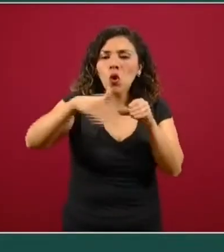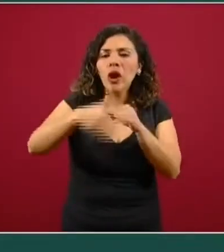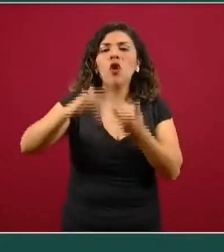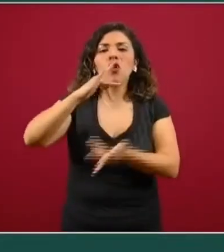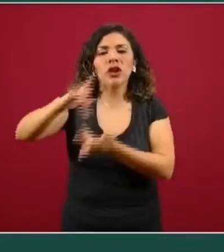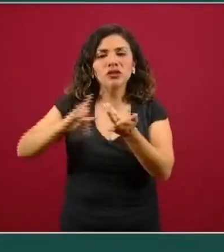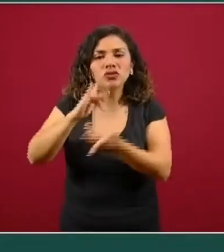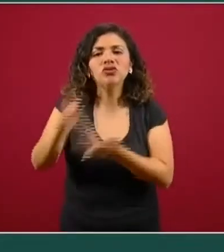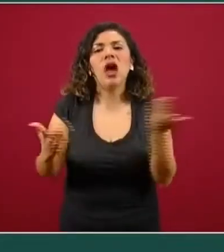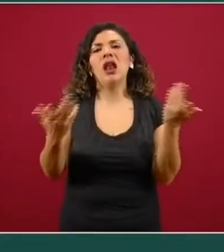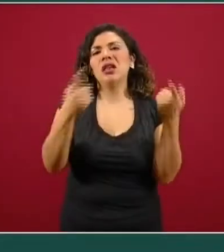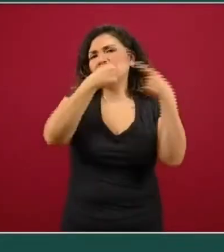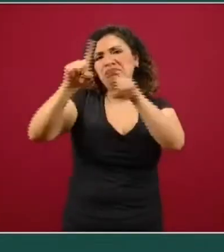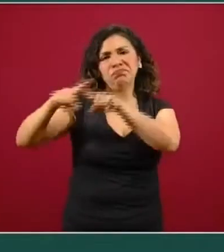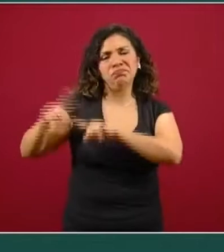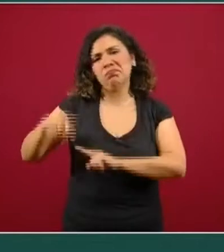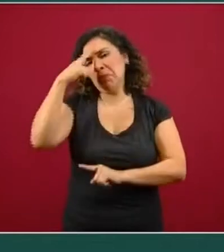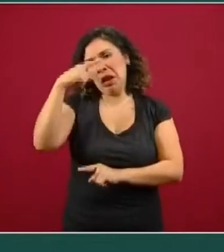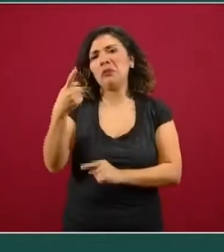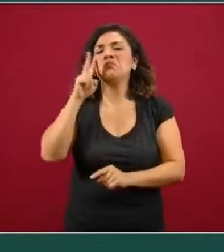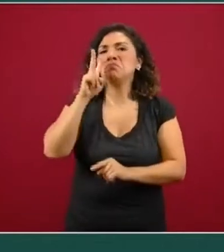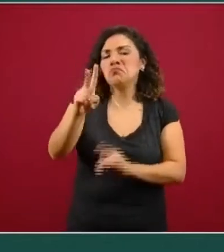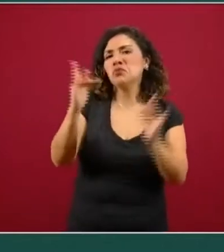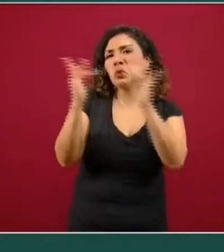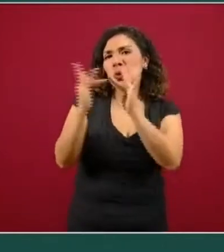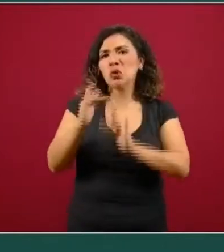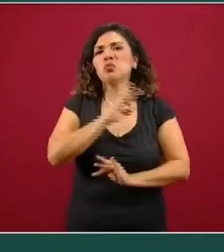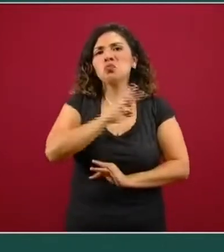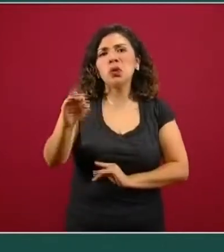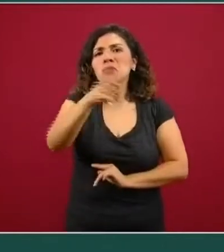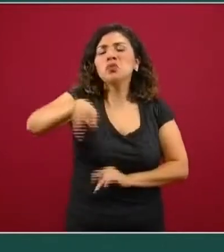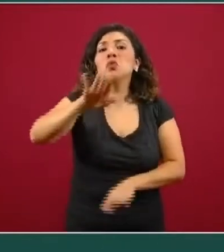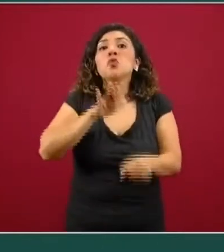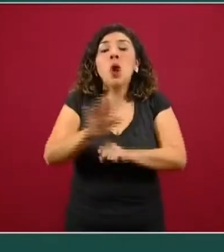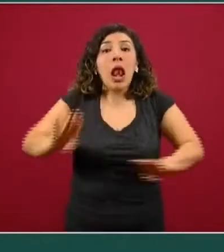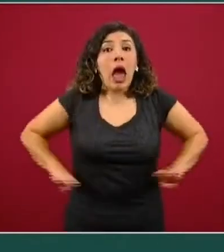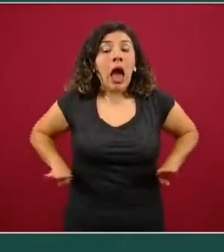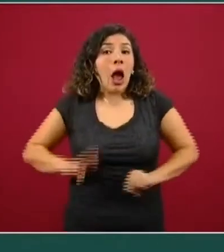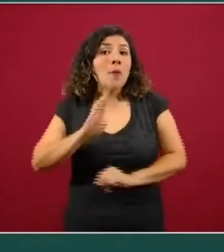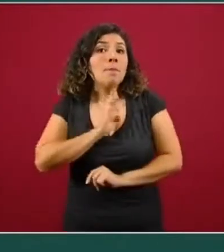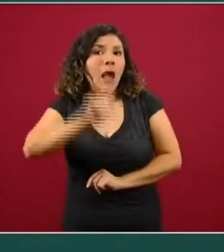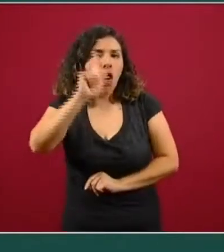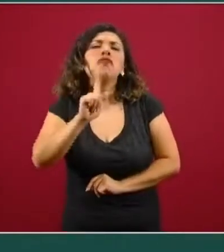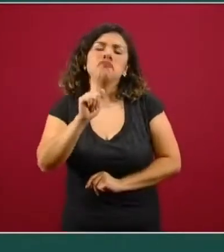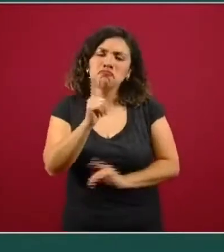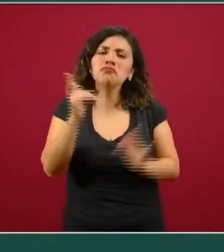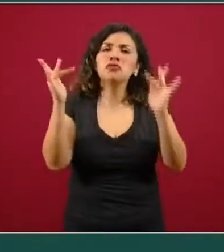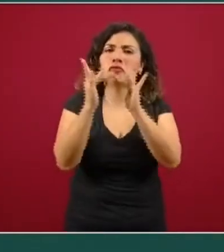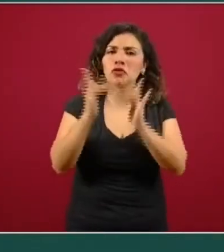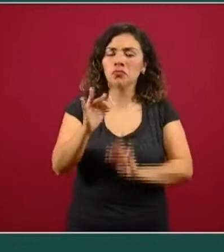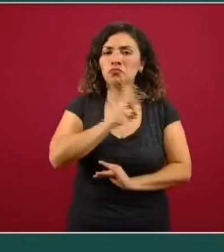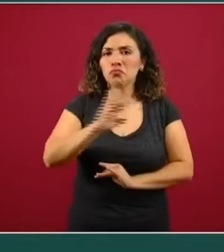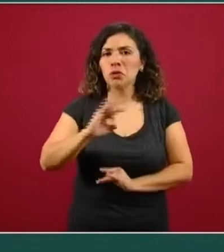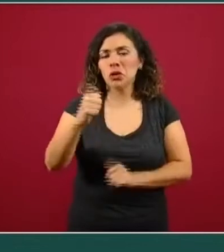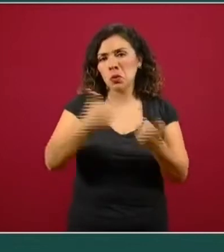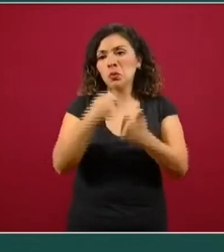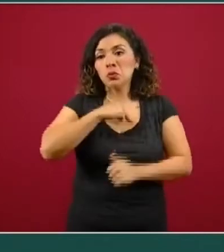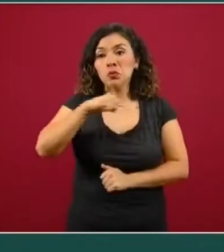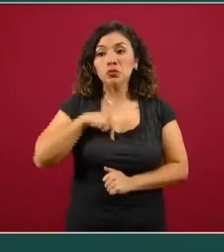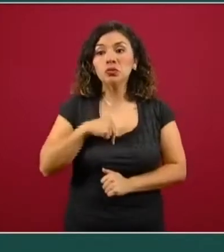correos electrónicos, red social, para que puedan usar el que más les acomode y contactarse